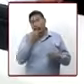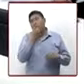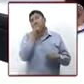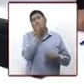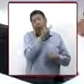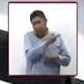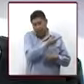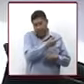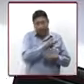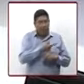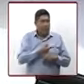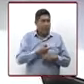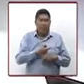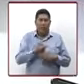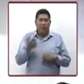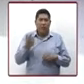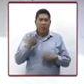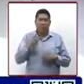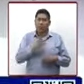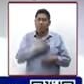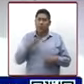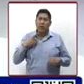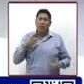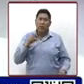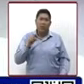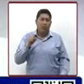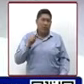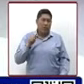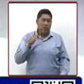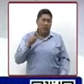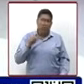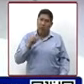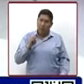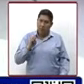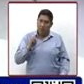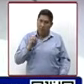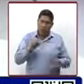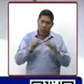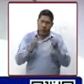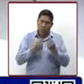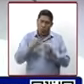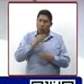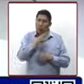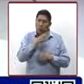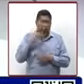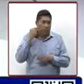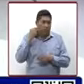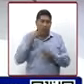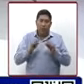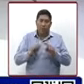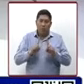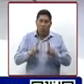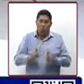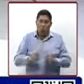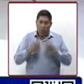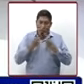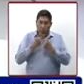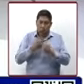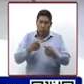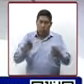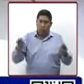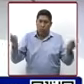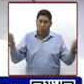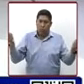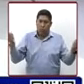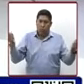pasadas horas, la señora Silvia Salame, que es senadora de Comunidad Ciudadana, ha señalado que las preguntas que están circulando en redes